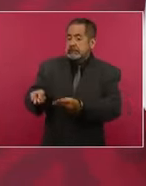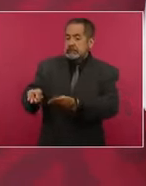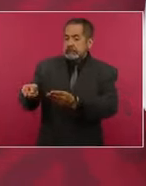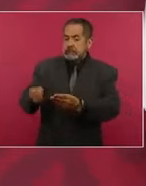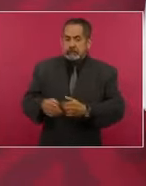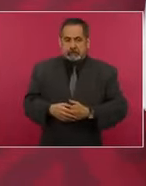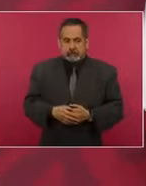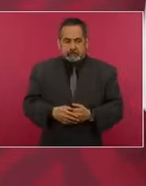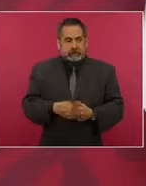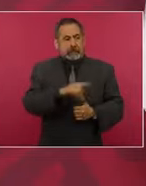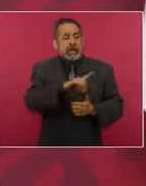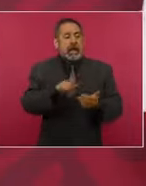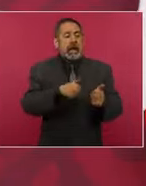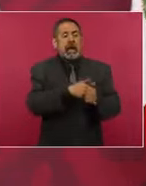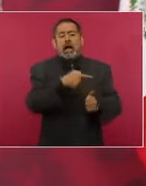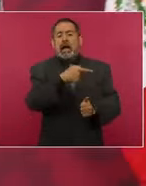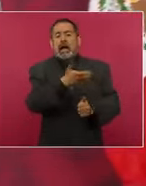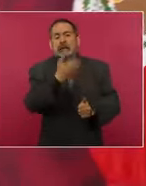Pone las condiciones.